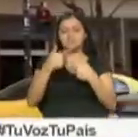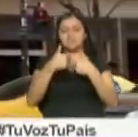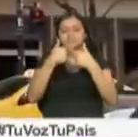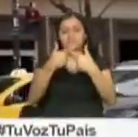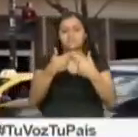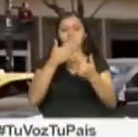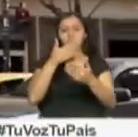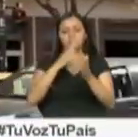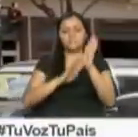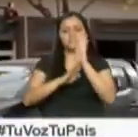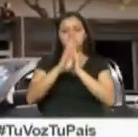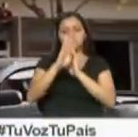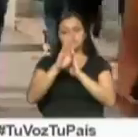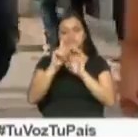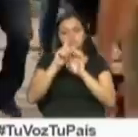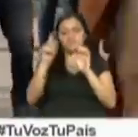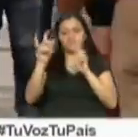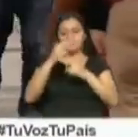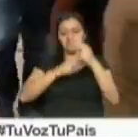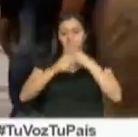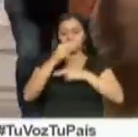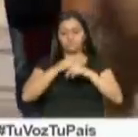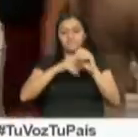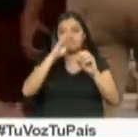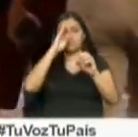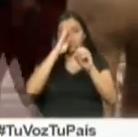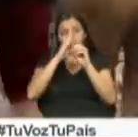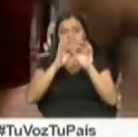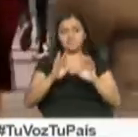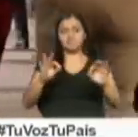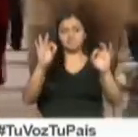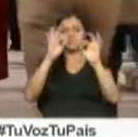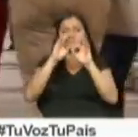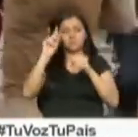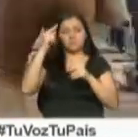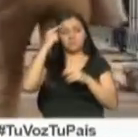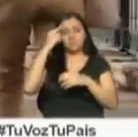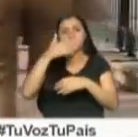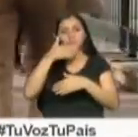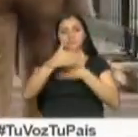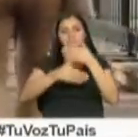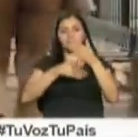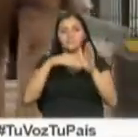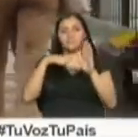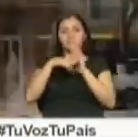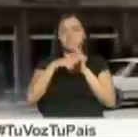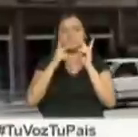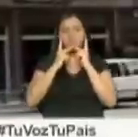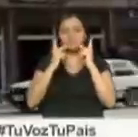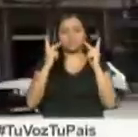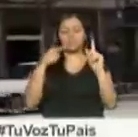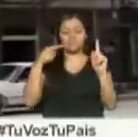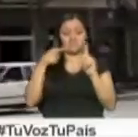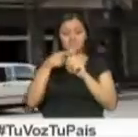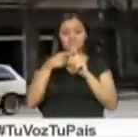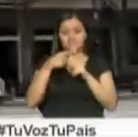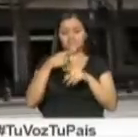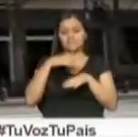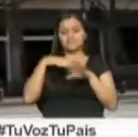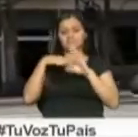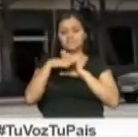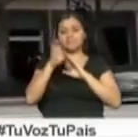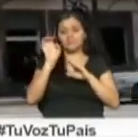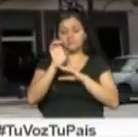que impulsen sus emprendimientos. Objetivo principal del gobierno nacional a través de la banca pública, como es el caso de